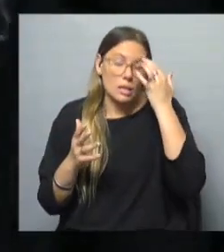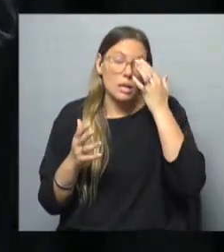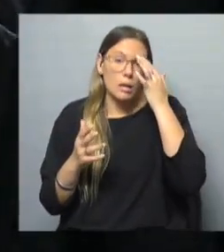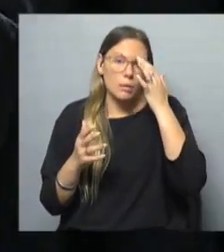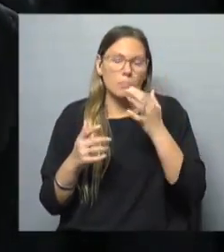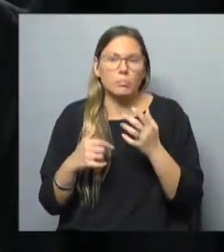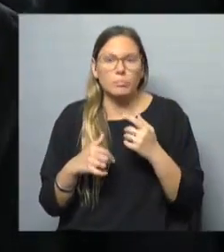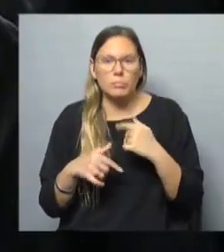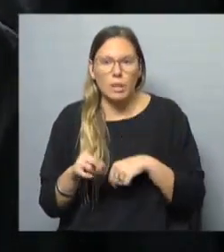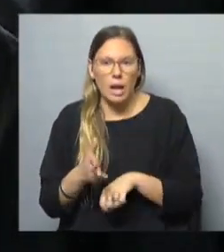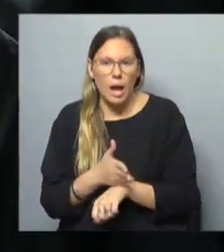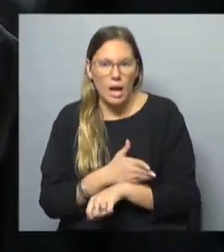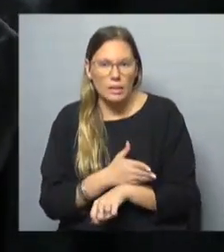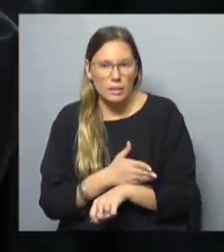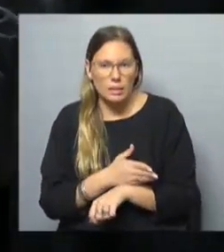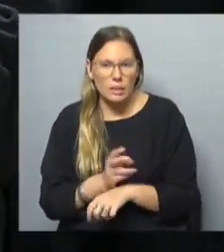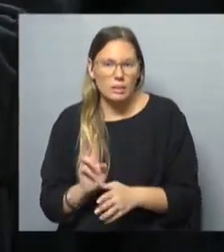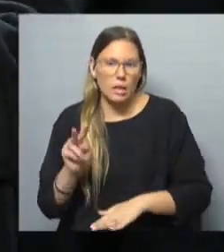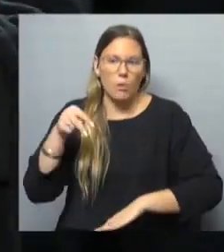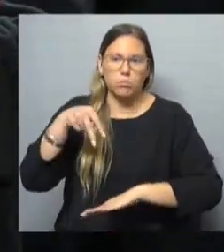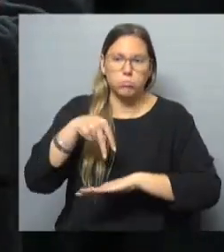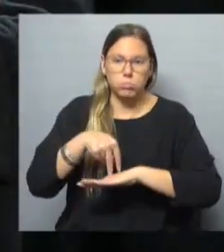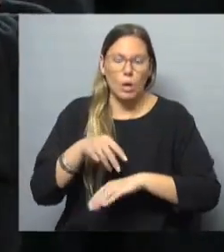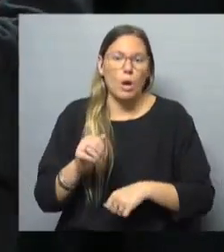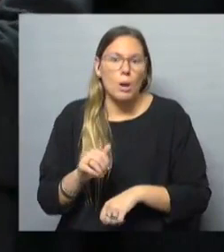que eso, más que el anterior a subir, es una cuestión